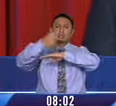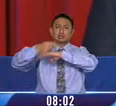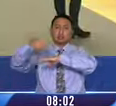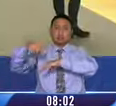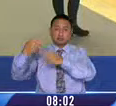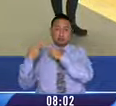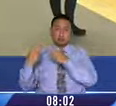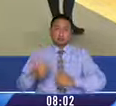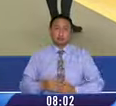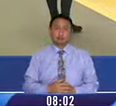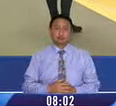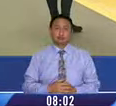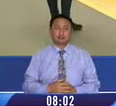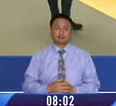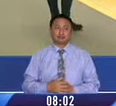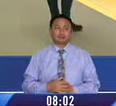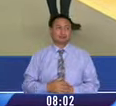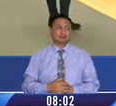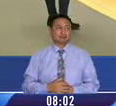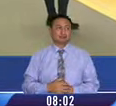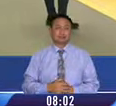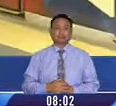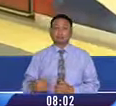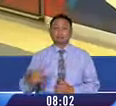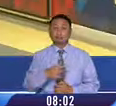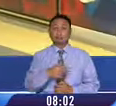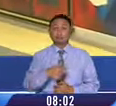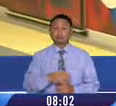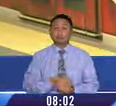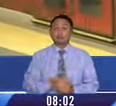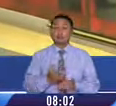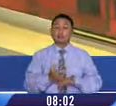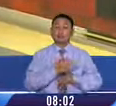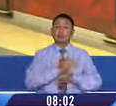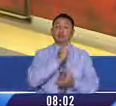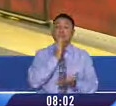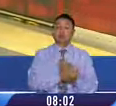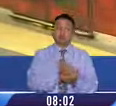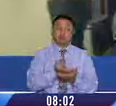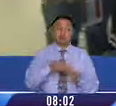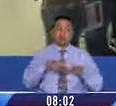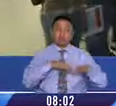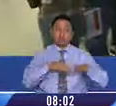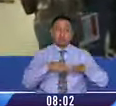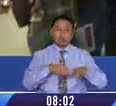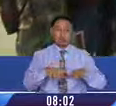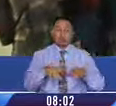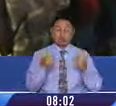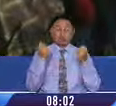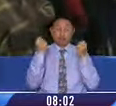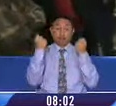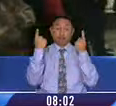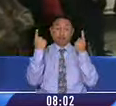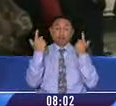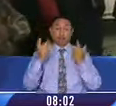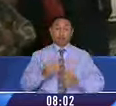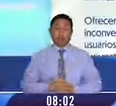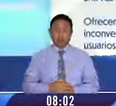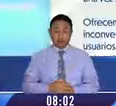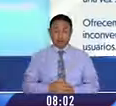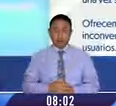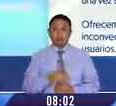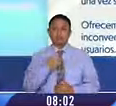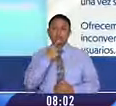sector. Muñoz aseguró estar sorprendido tras la paralización de las actividades del metro la semana pasada y